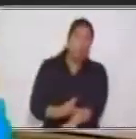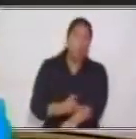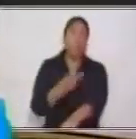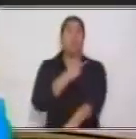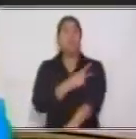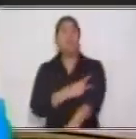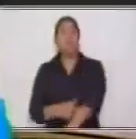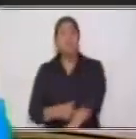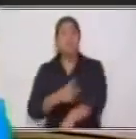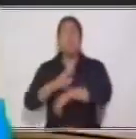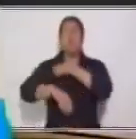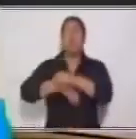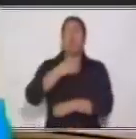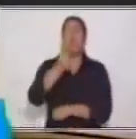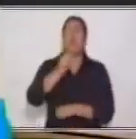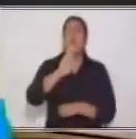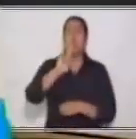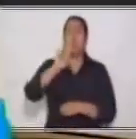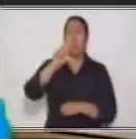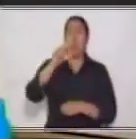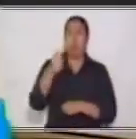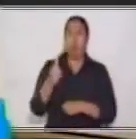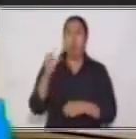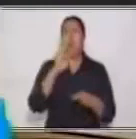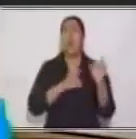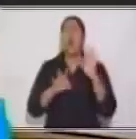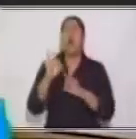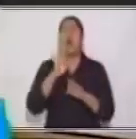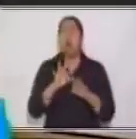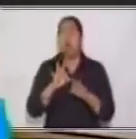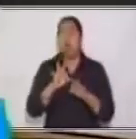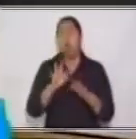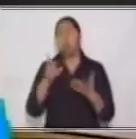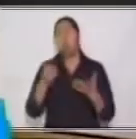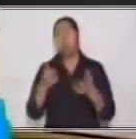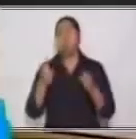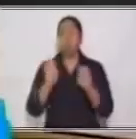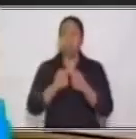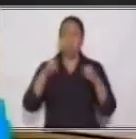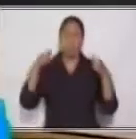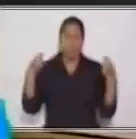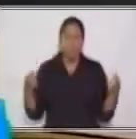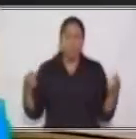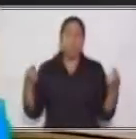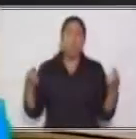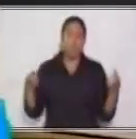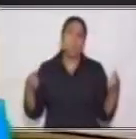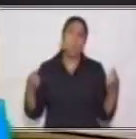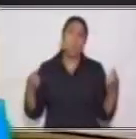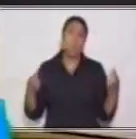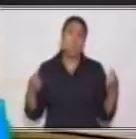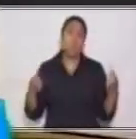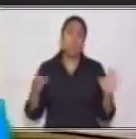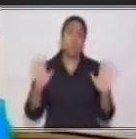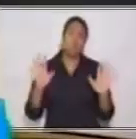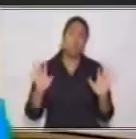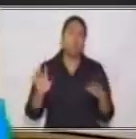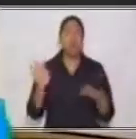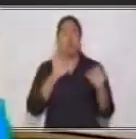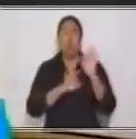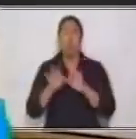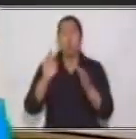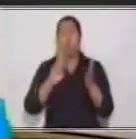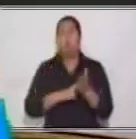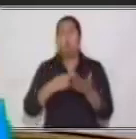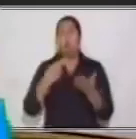una fábula, incluso en un medio de comunicación escrito, la prensa, el diario, las